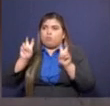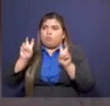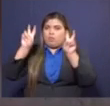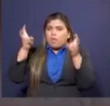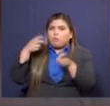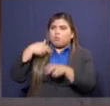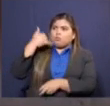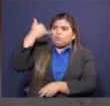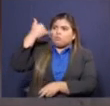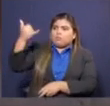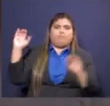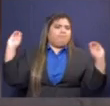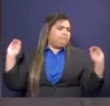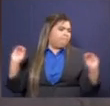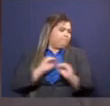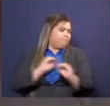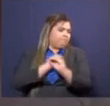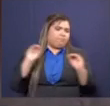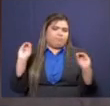lo he hecho.